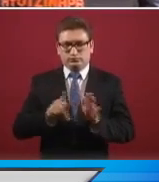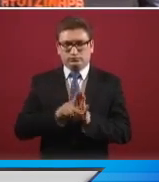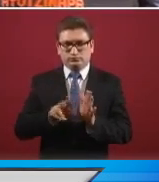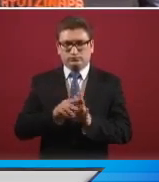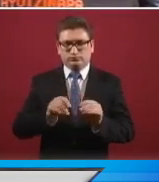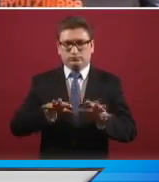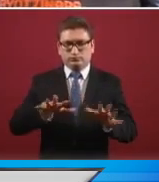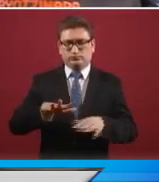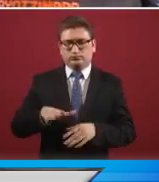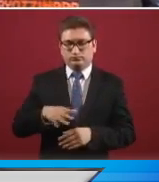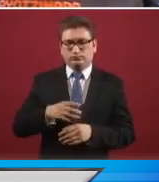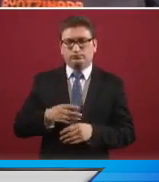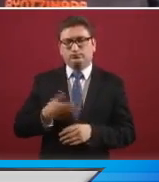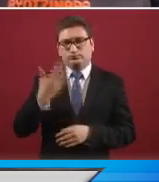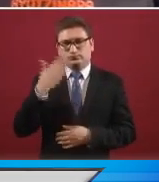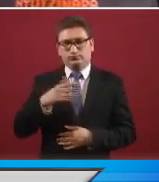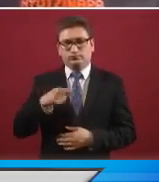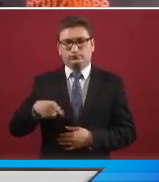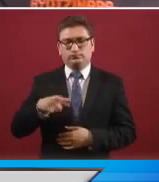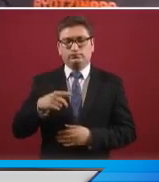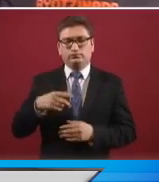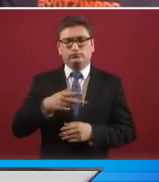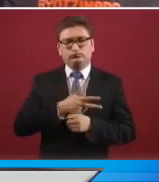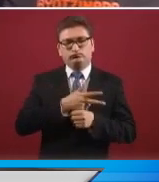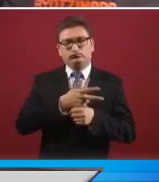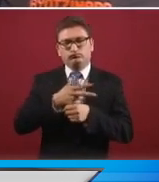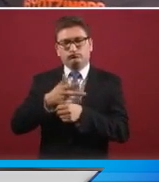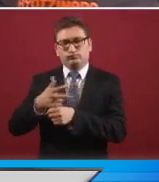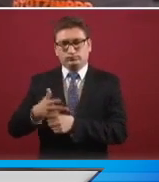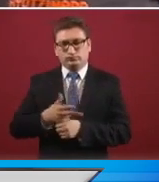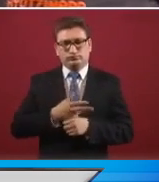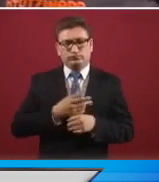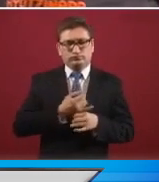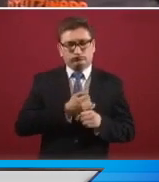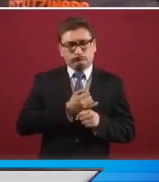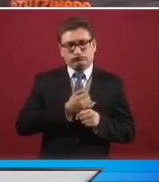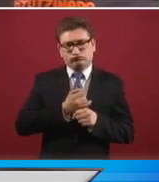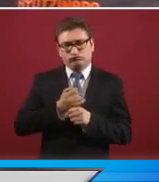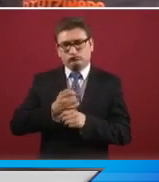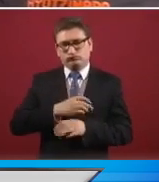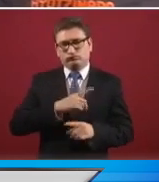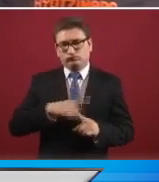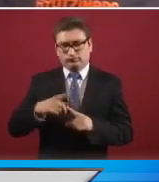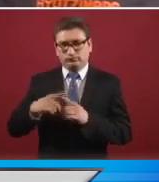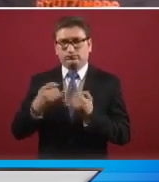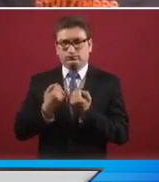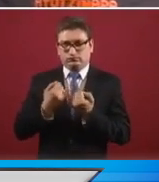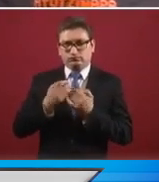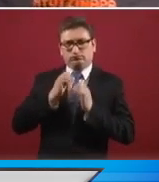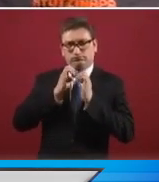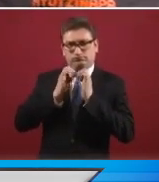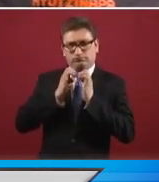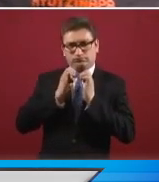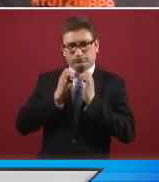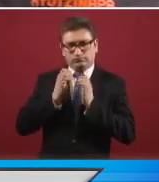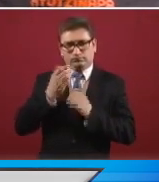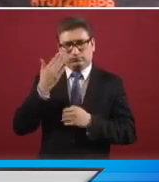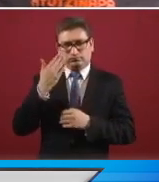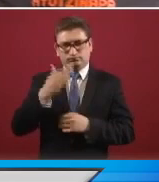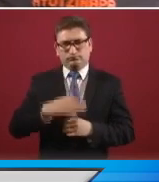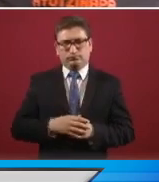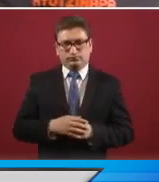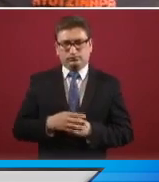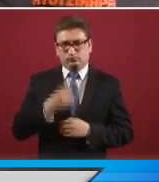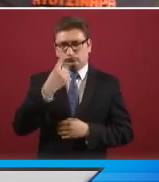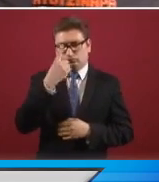integrado en los grupos de investigación para que participen sin limitante alguna en las investigaciones relacionadas al caso Ayotzinapa. Todas las dependencias del